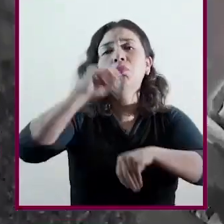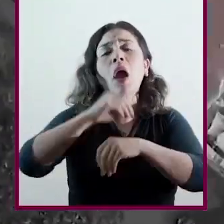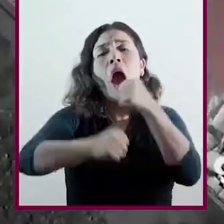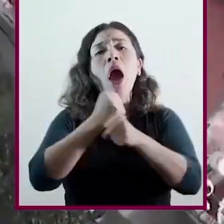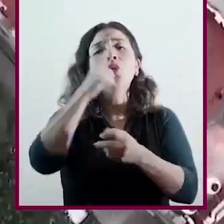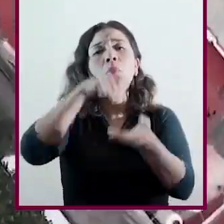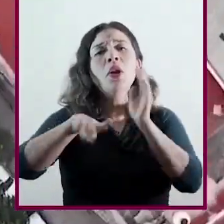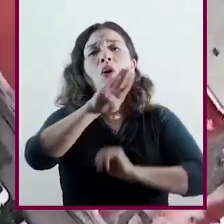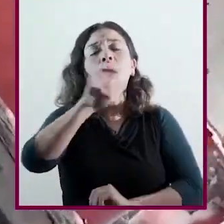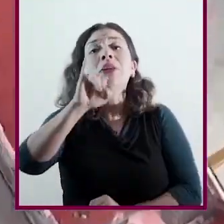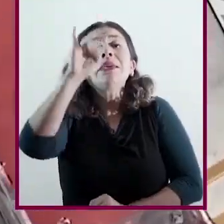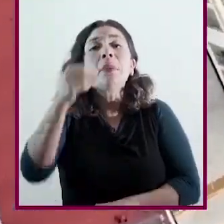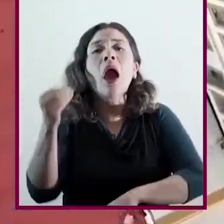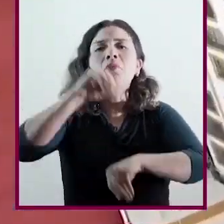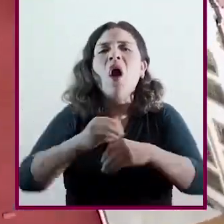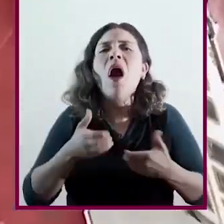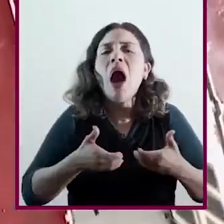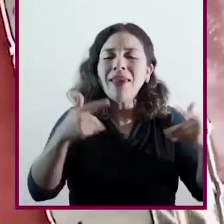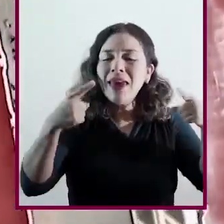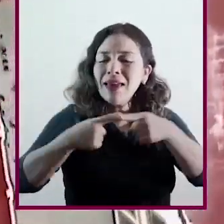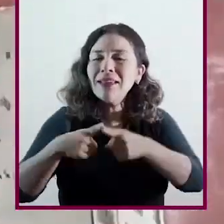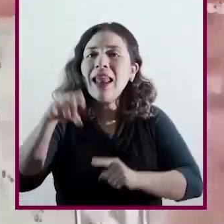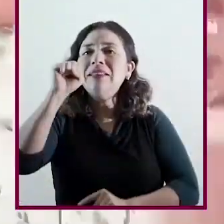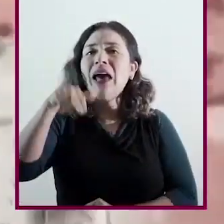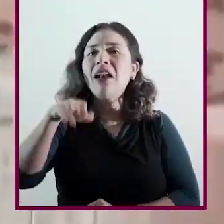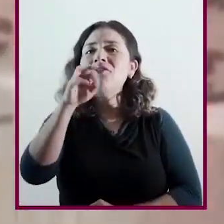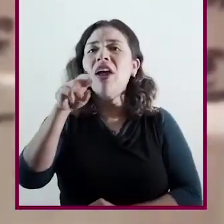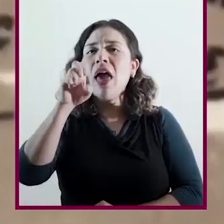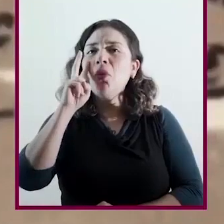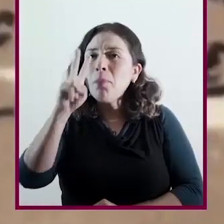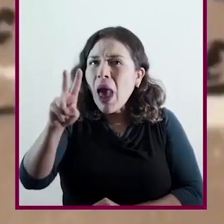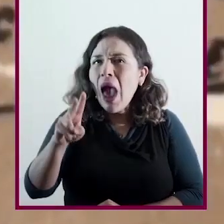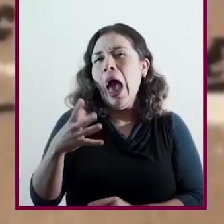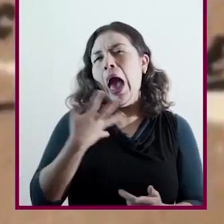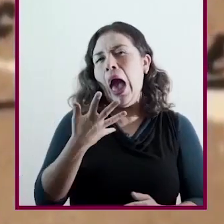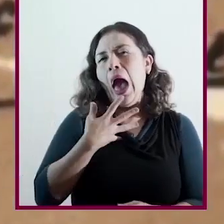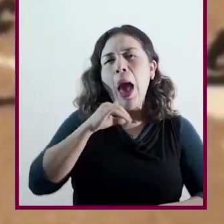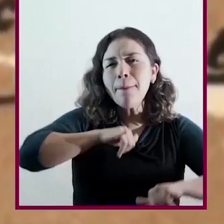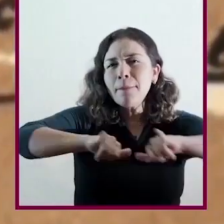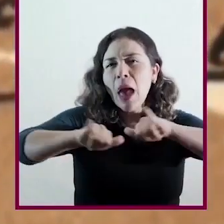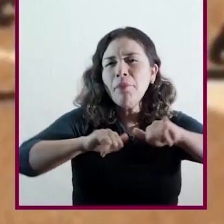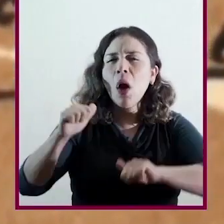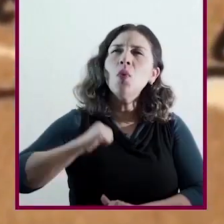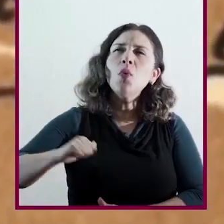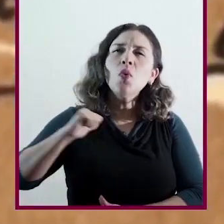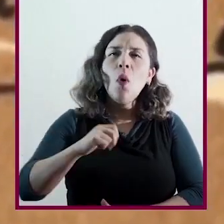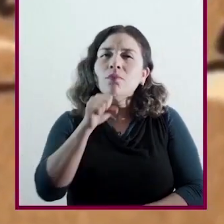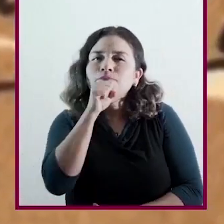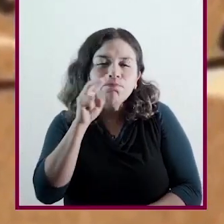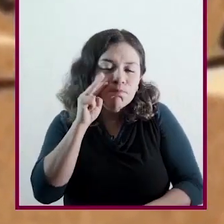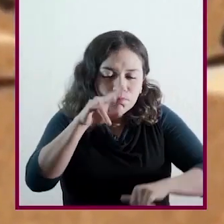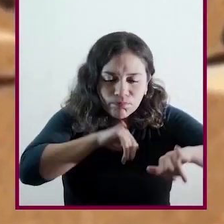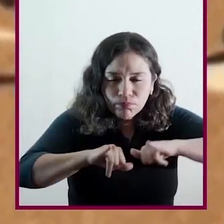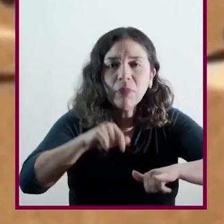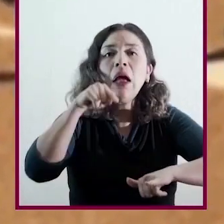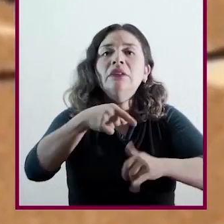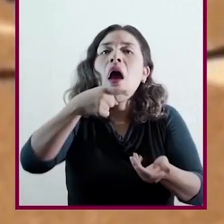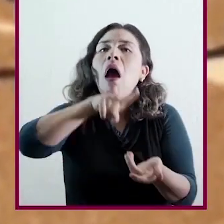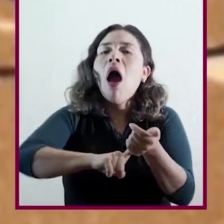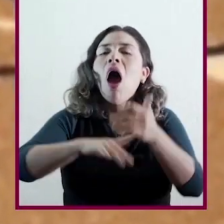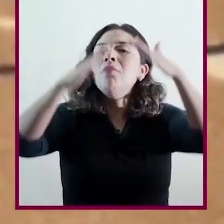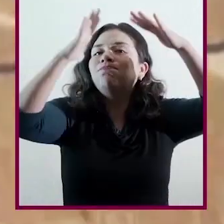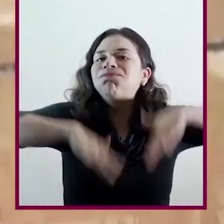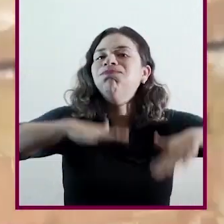la actual esquina con San Fernando. La amplia rotonda se distingue fácilmente en los mapas de entonces e implicó